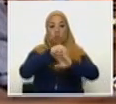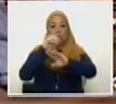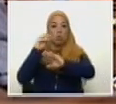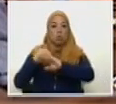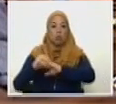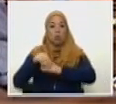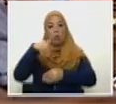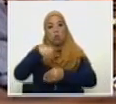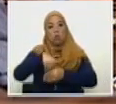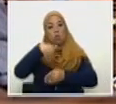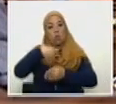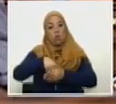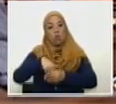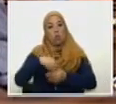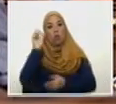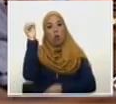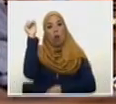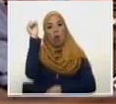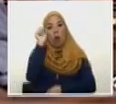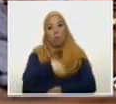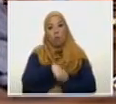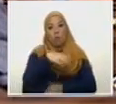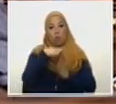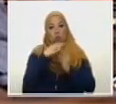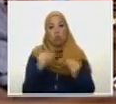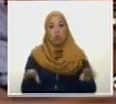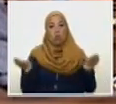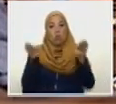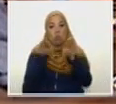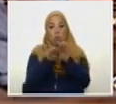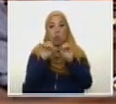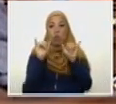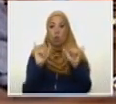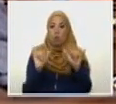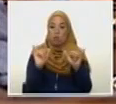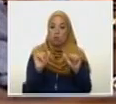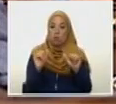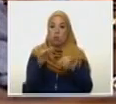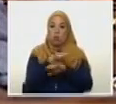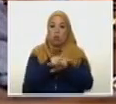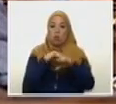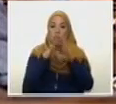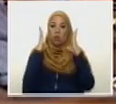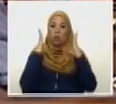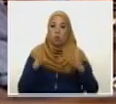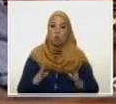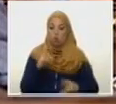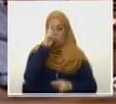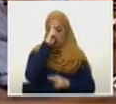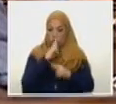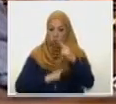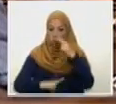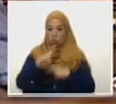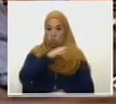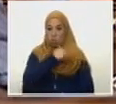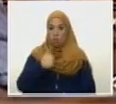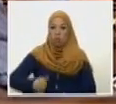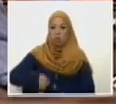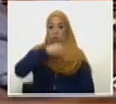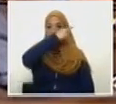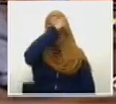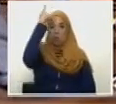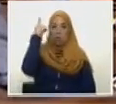esta resultó aprobada por unanimidad y la misma funcionaria fue juramentada por el presidente de la Asamblea